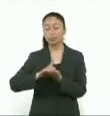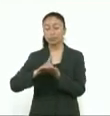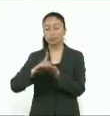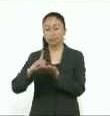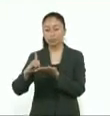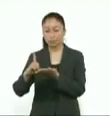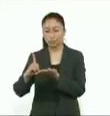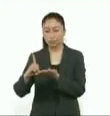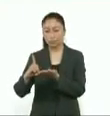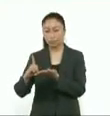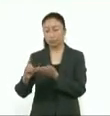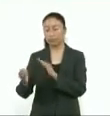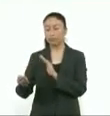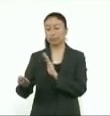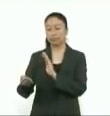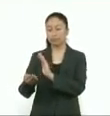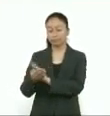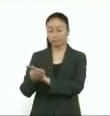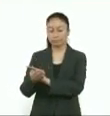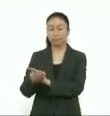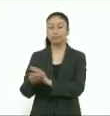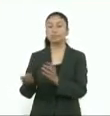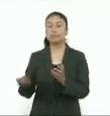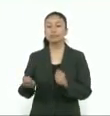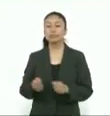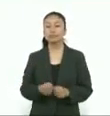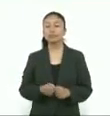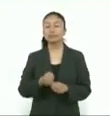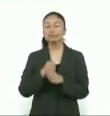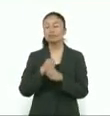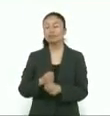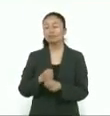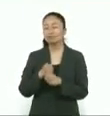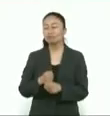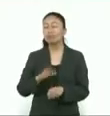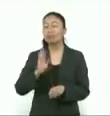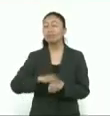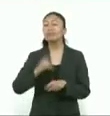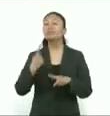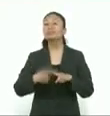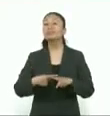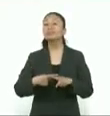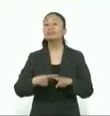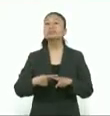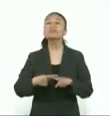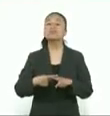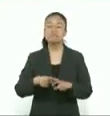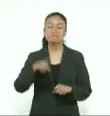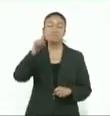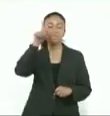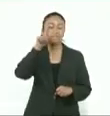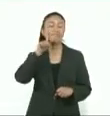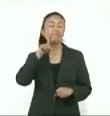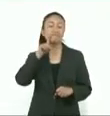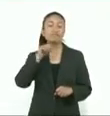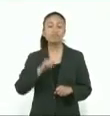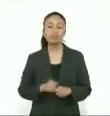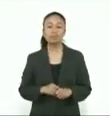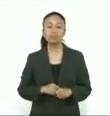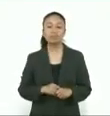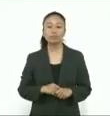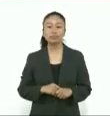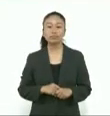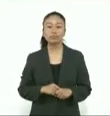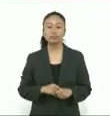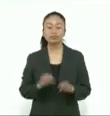niegan los derechos humanos, ¿quiénes son las que más sufren? Las mujeres. La guerra contra